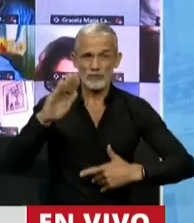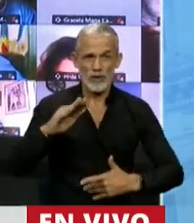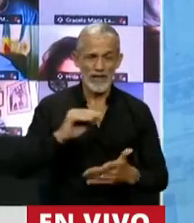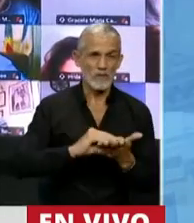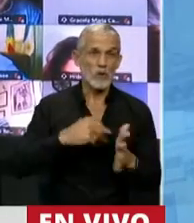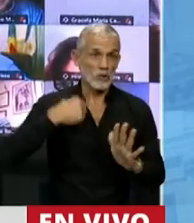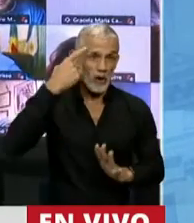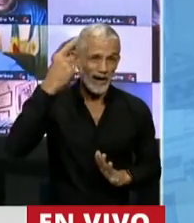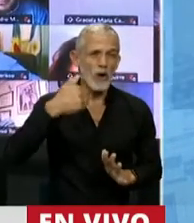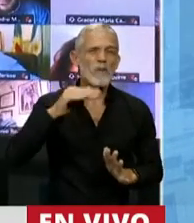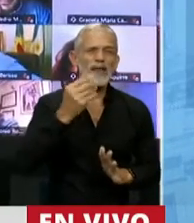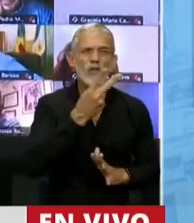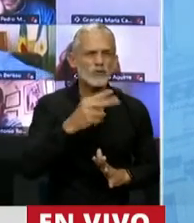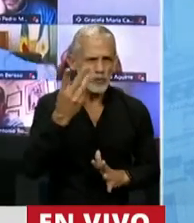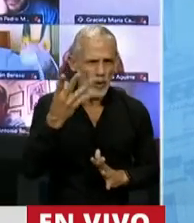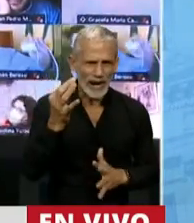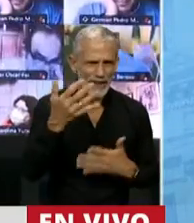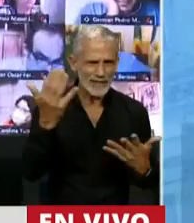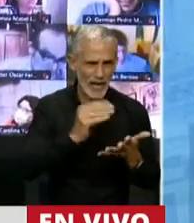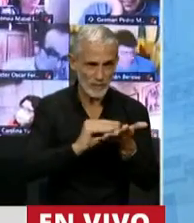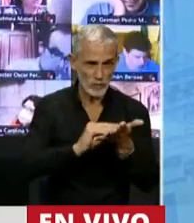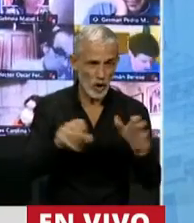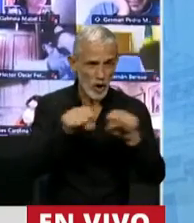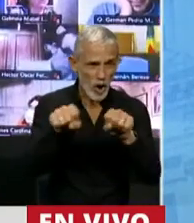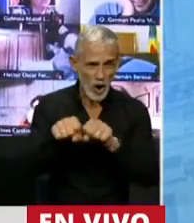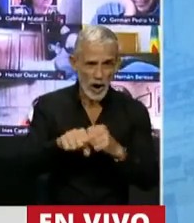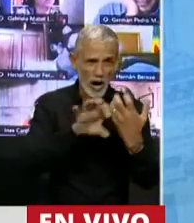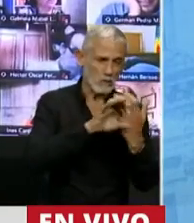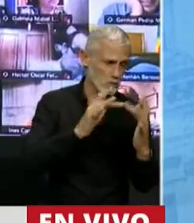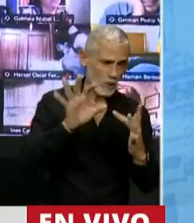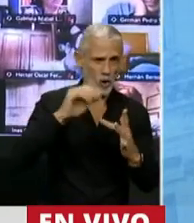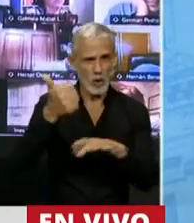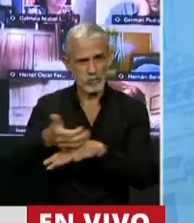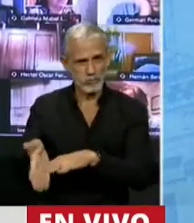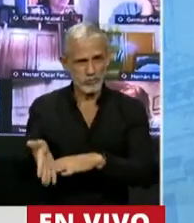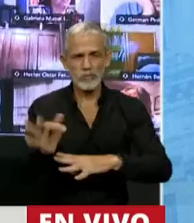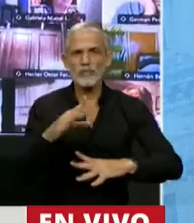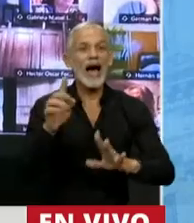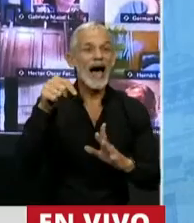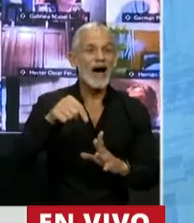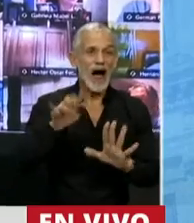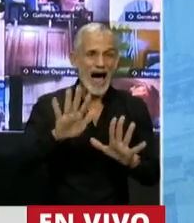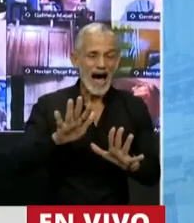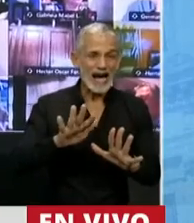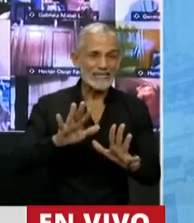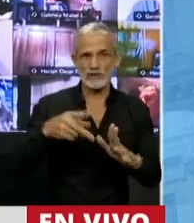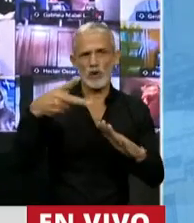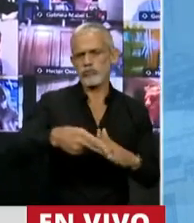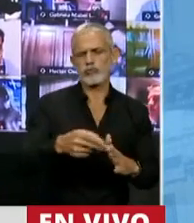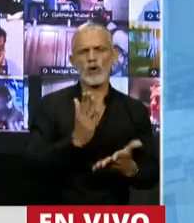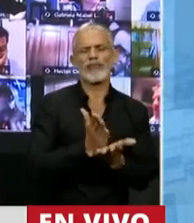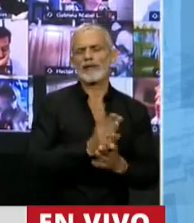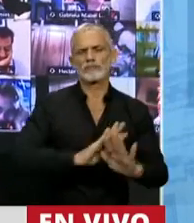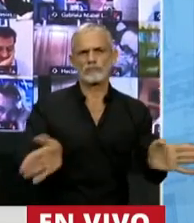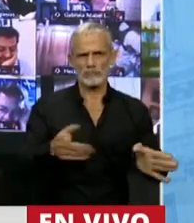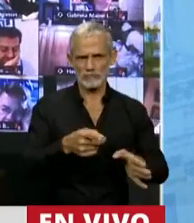tengo entendido que más de 240 en algún momento diputados están presentes no podemos bajo ningún punto de vista a cercenar el derecho de